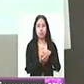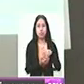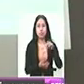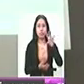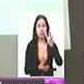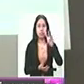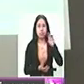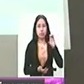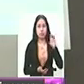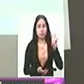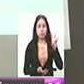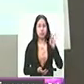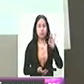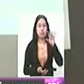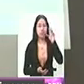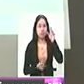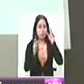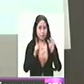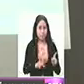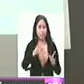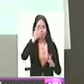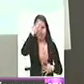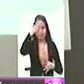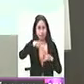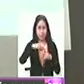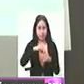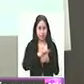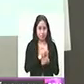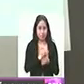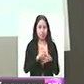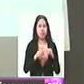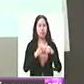140.779 casos. La incidencia que tenemos